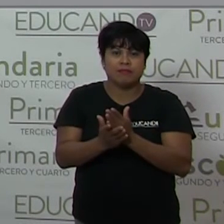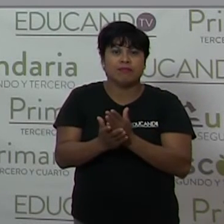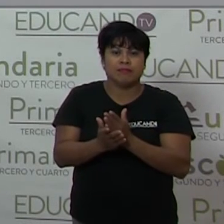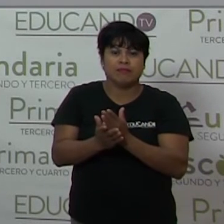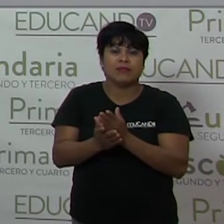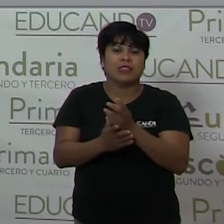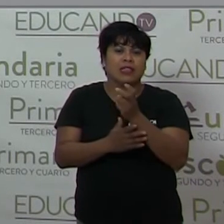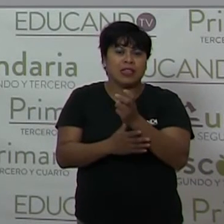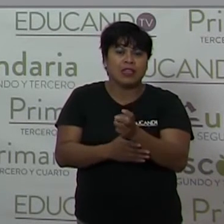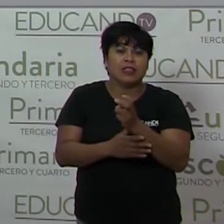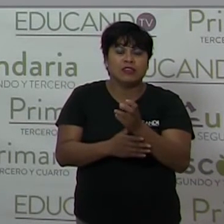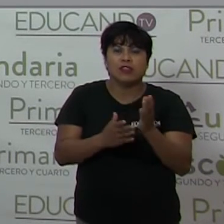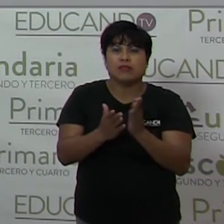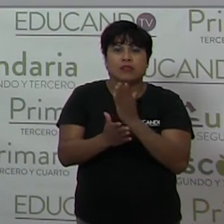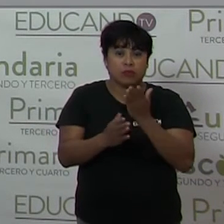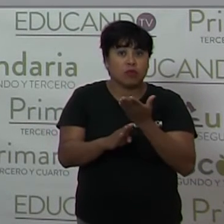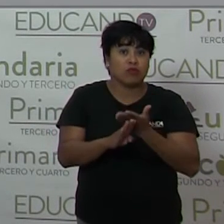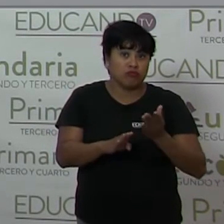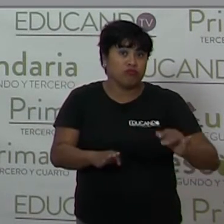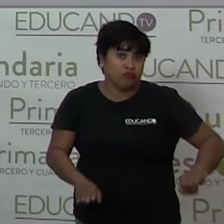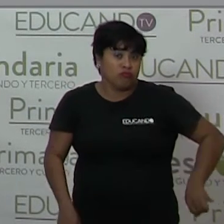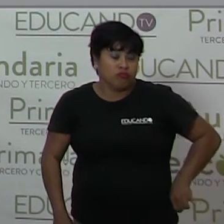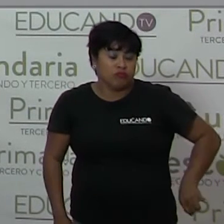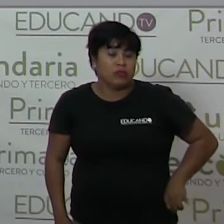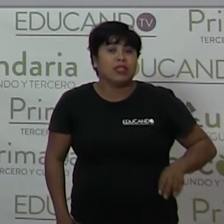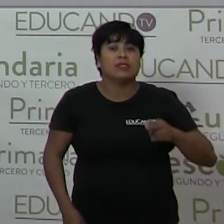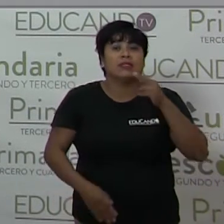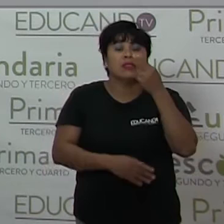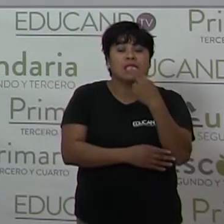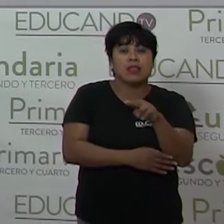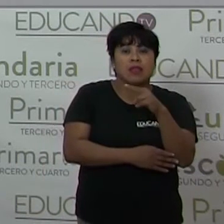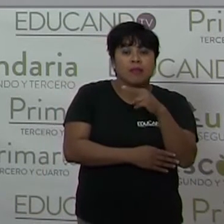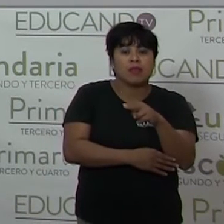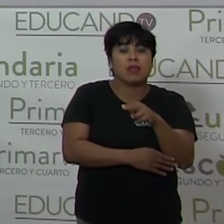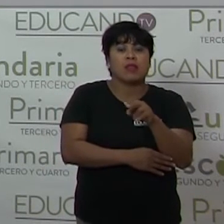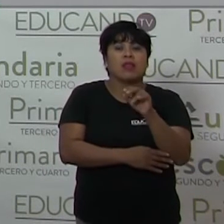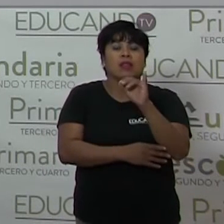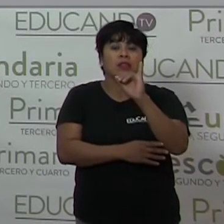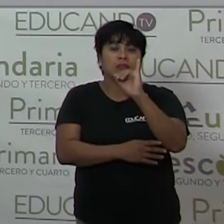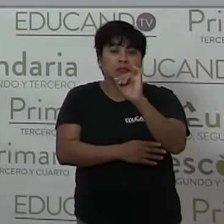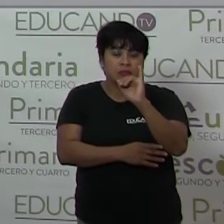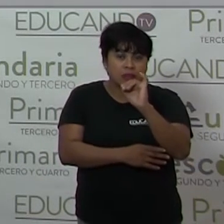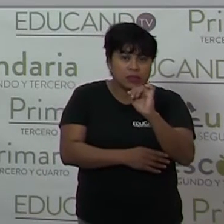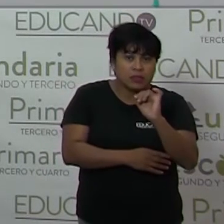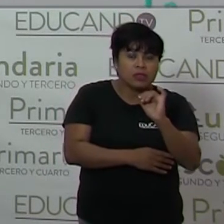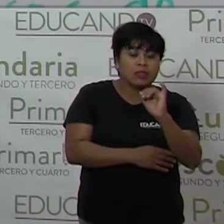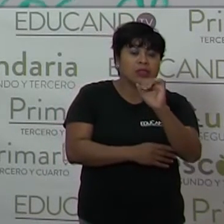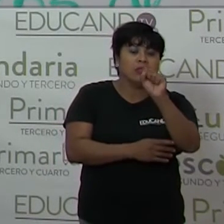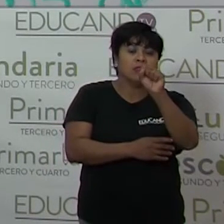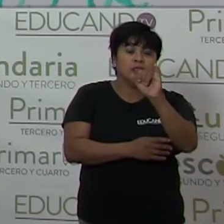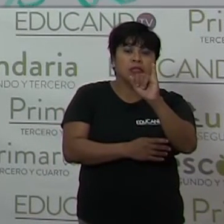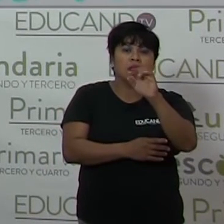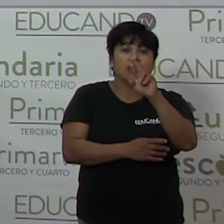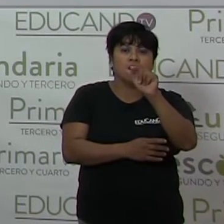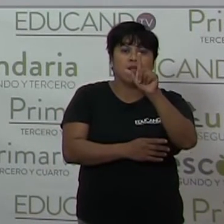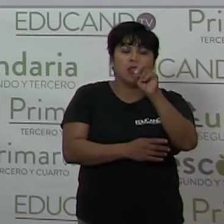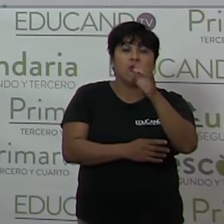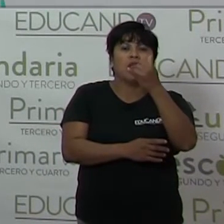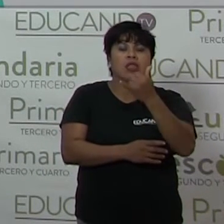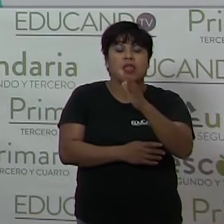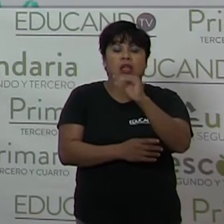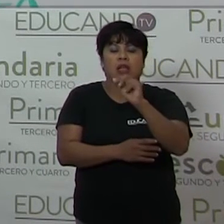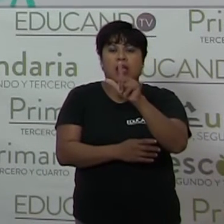se me hizo muy muy interesante se llama giraldo y carlos montemayor